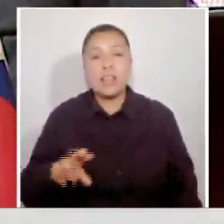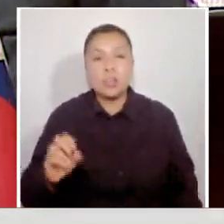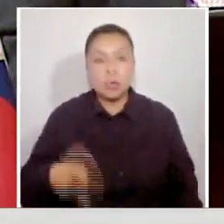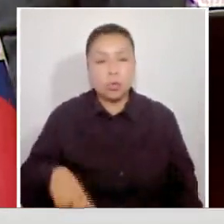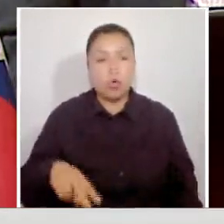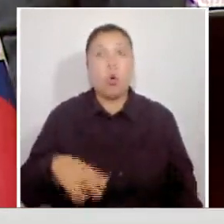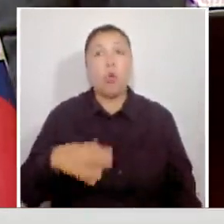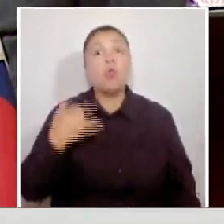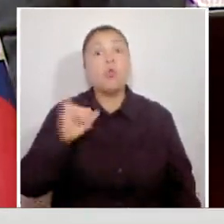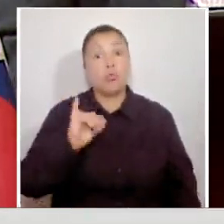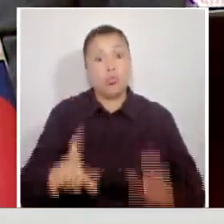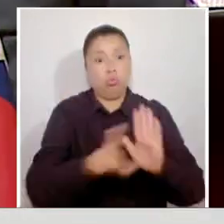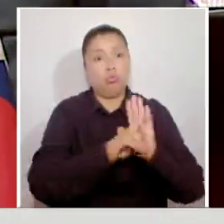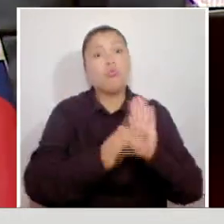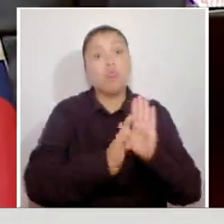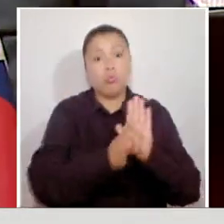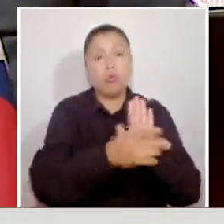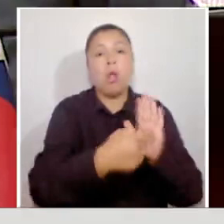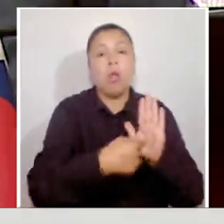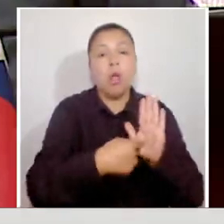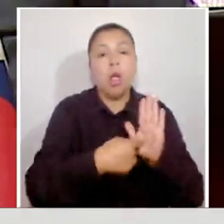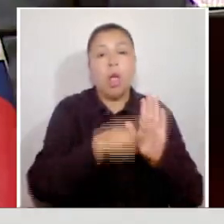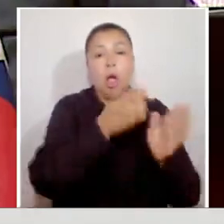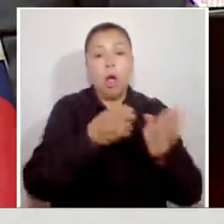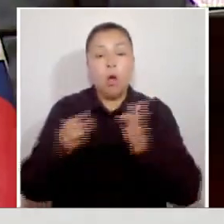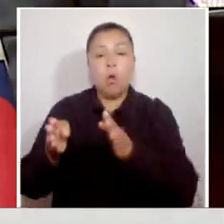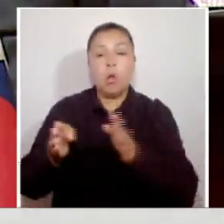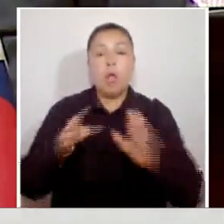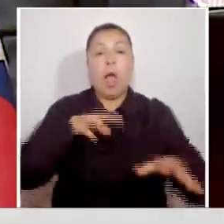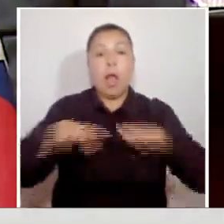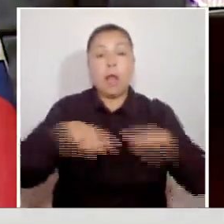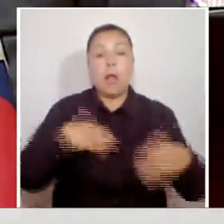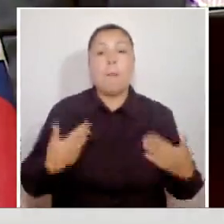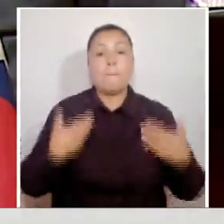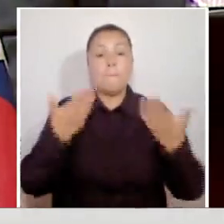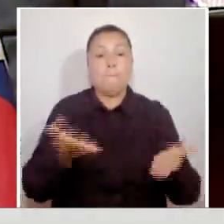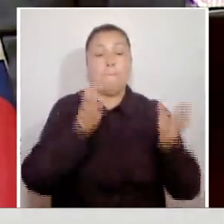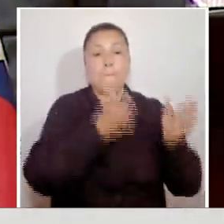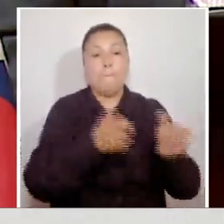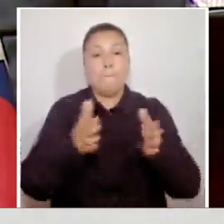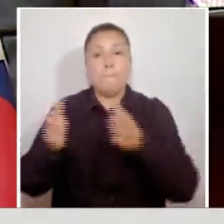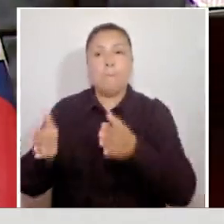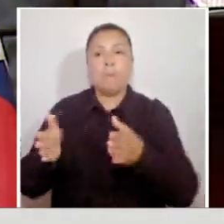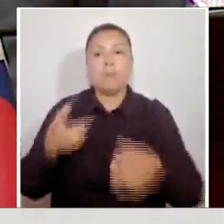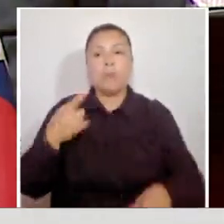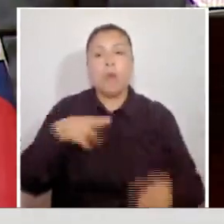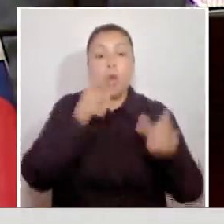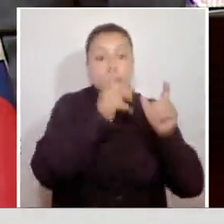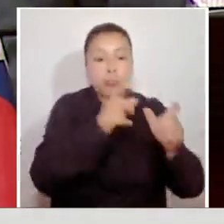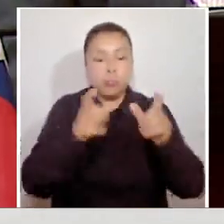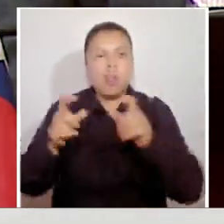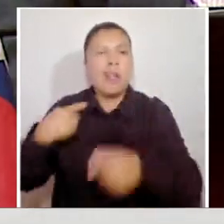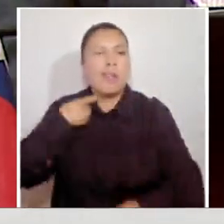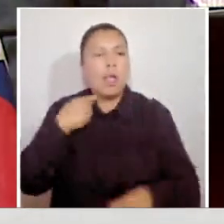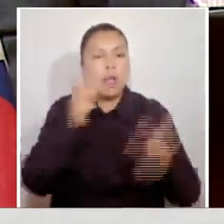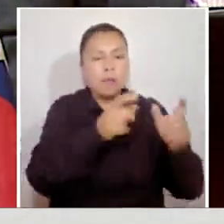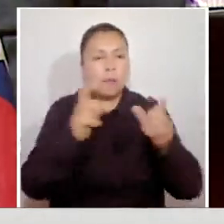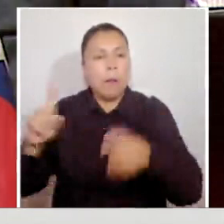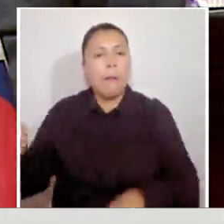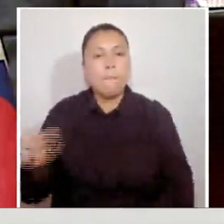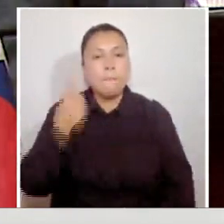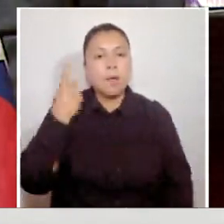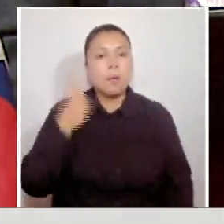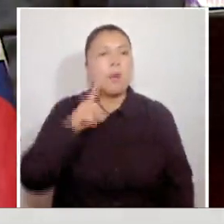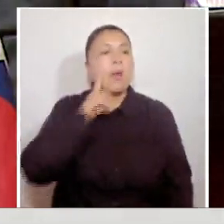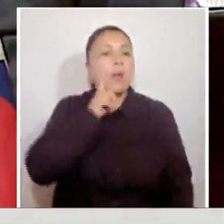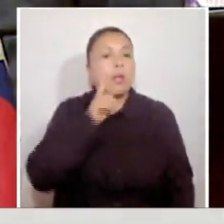eh permite dar un orden a la actividad para poder brindar ese orden ellos fiscalizan y qué fiscalizan primero quién realiza